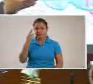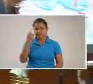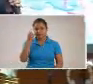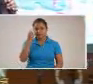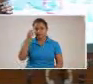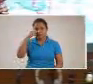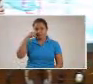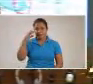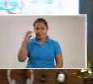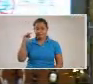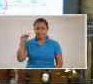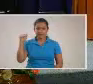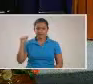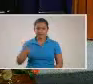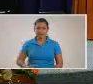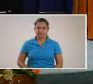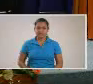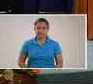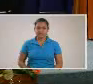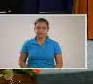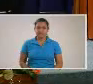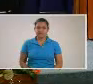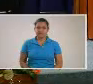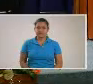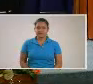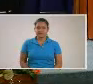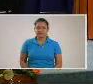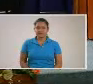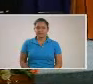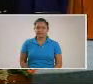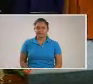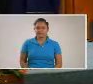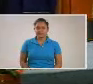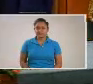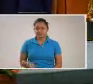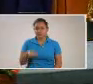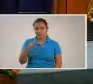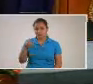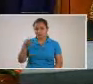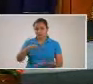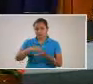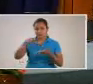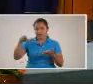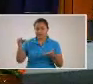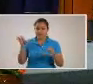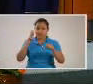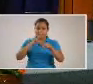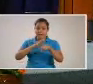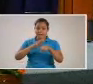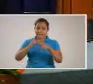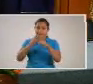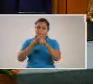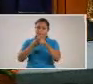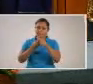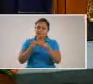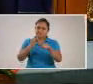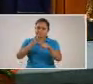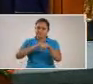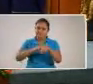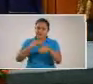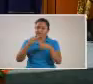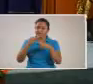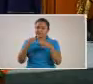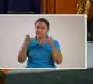oiga, hermano, Rusia, China, India, uno de los países más poblados del mundo. Entonces